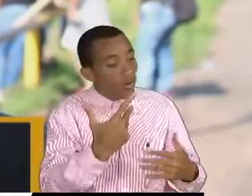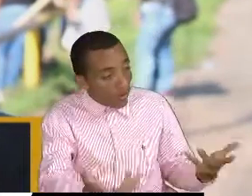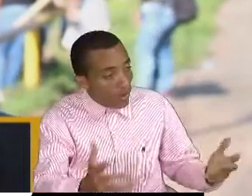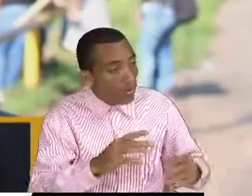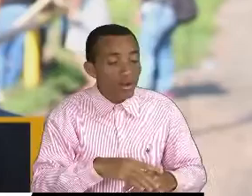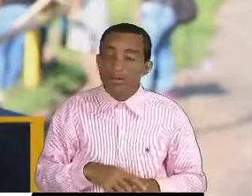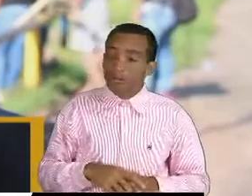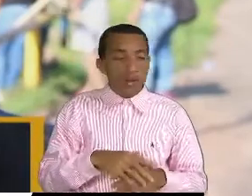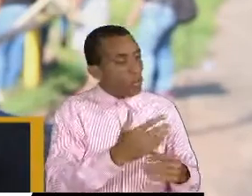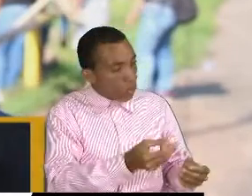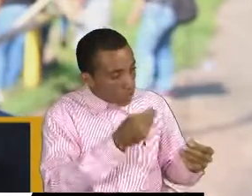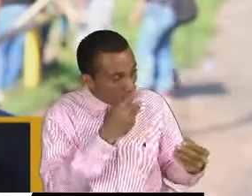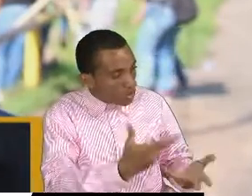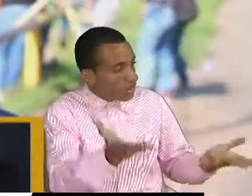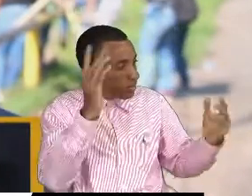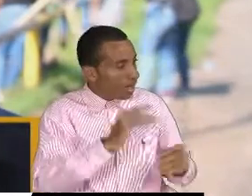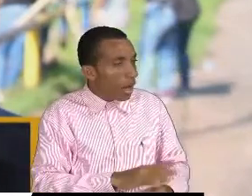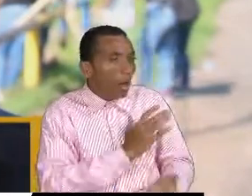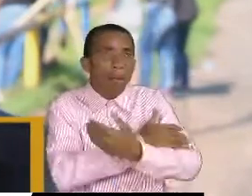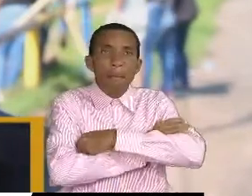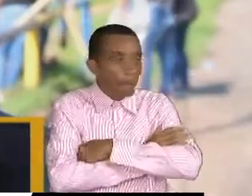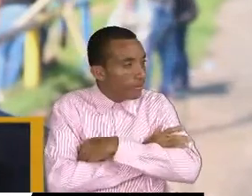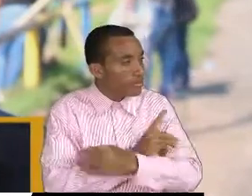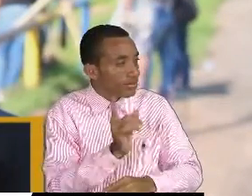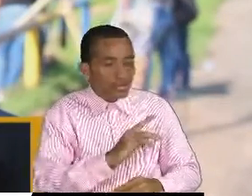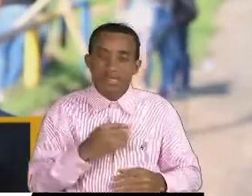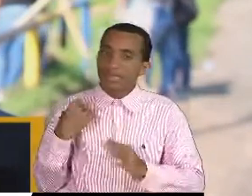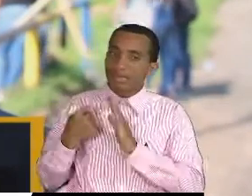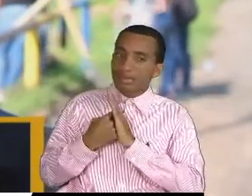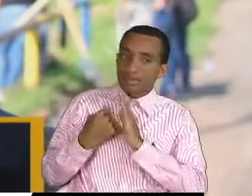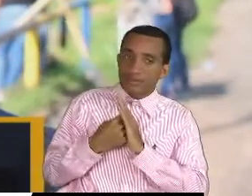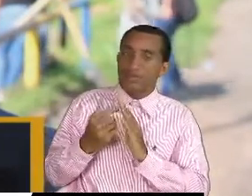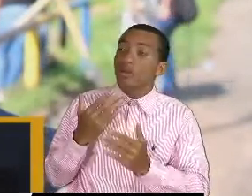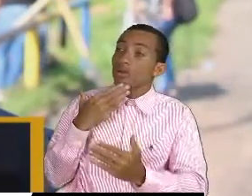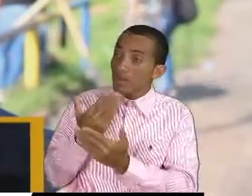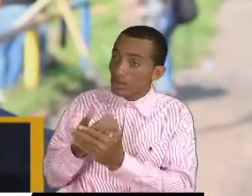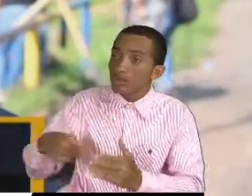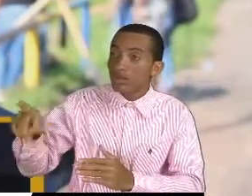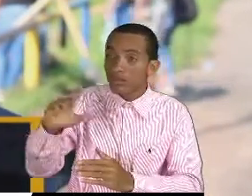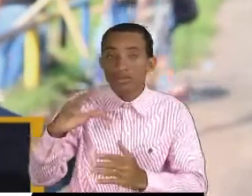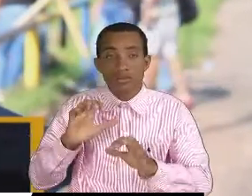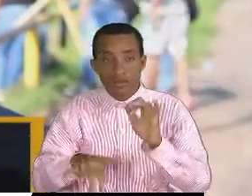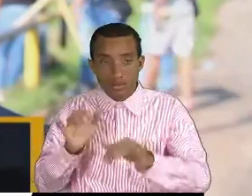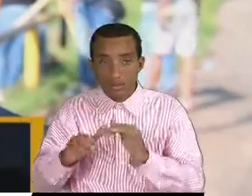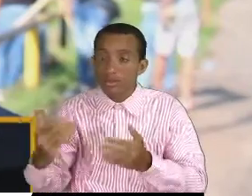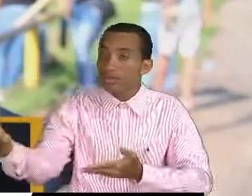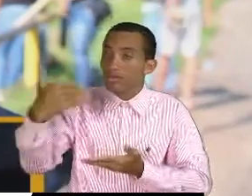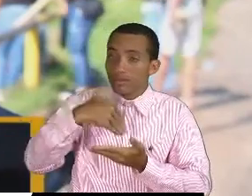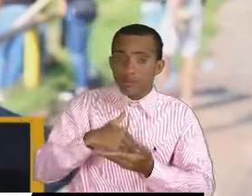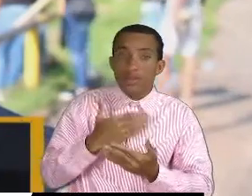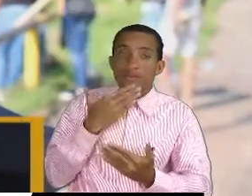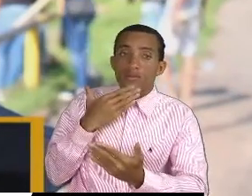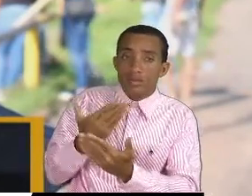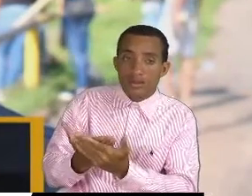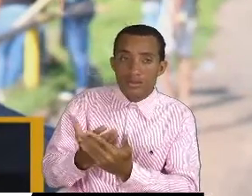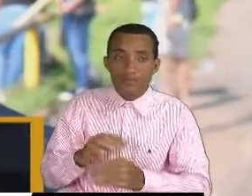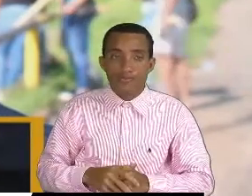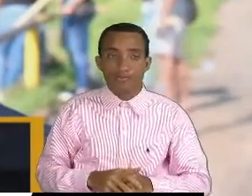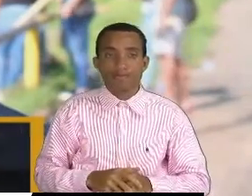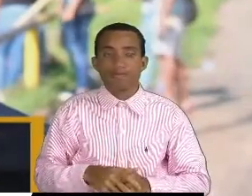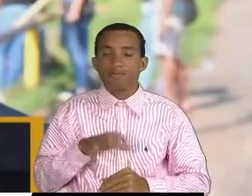nada, pero pues gracias a ustedes, que al medio ambiente, que vinieron, porque realmente pues sentimos